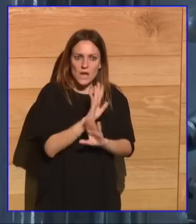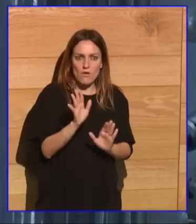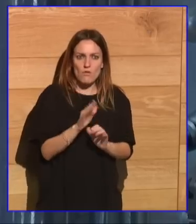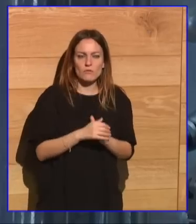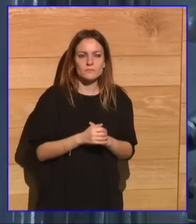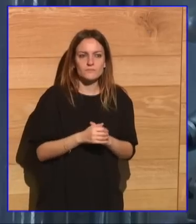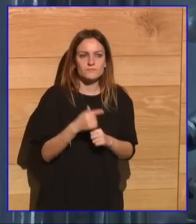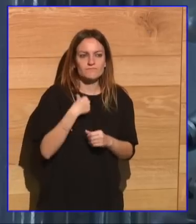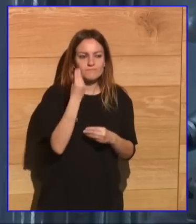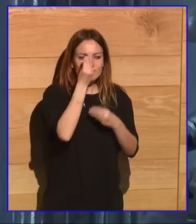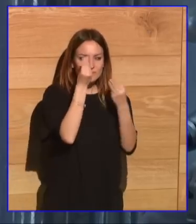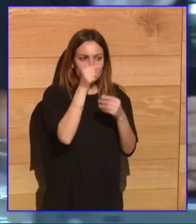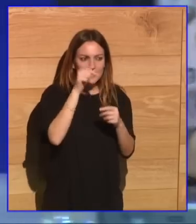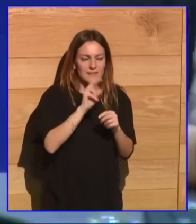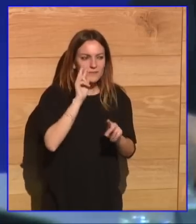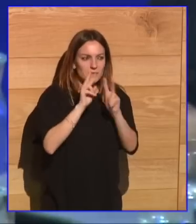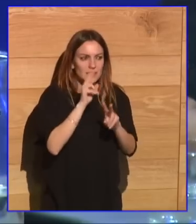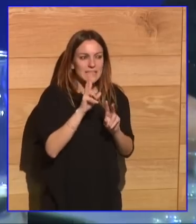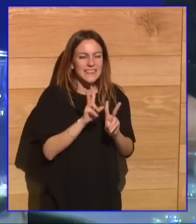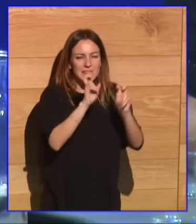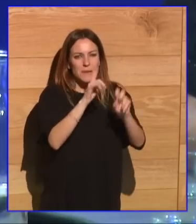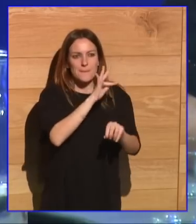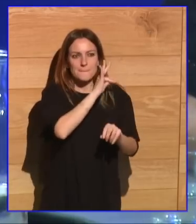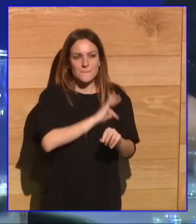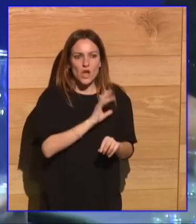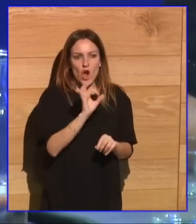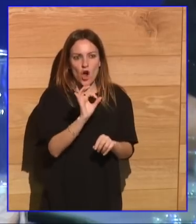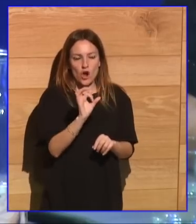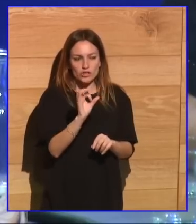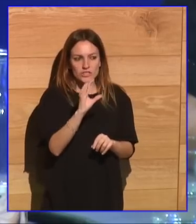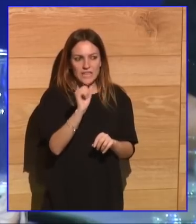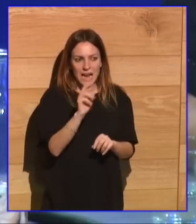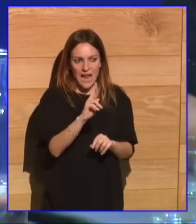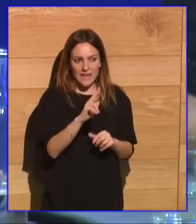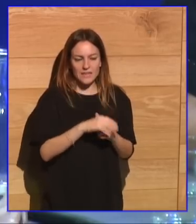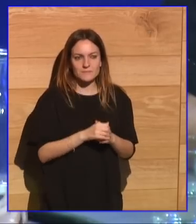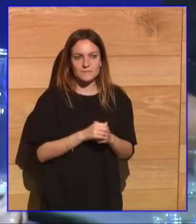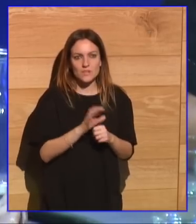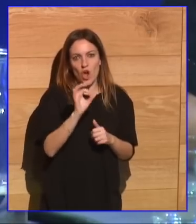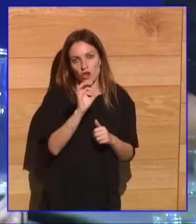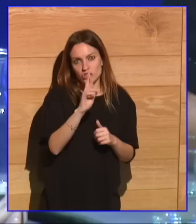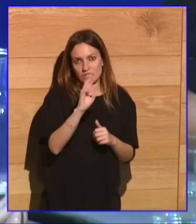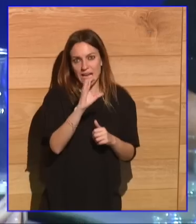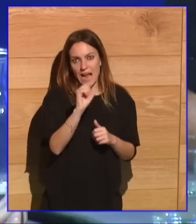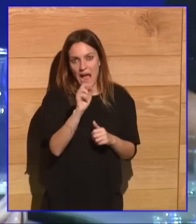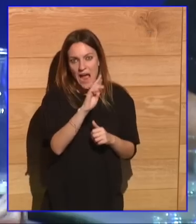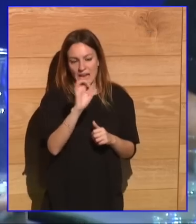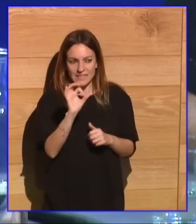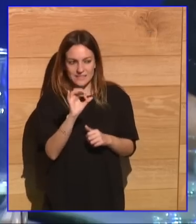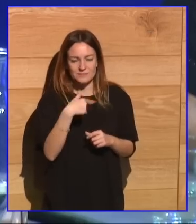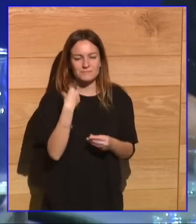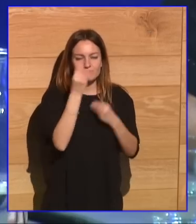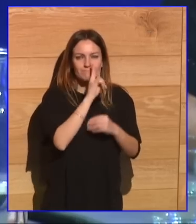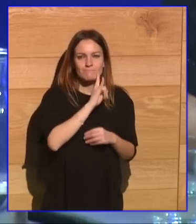se enajenó. Vio las mieles de los Oscars en Óscares en Art de Mississippi. Se engolosinó, ¿no?